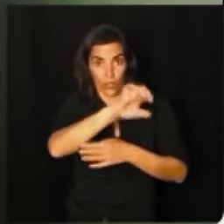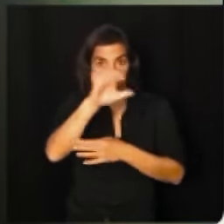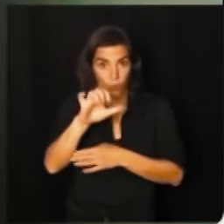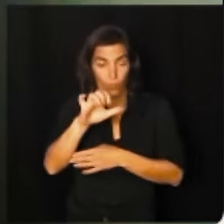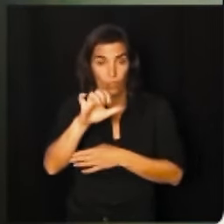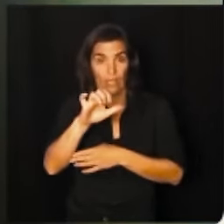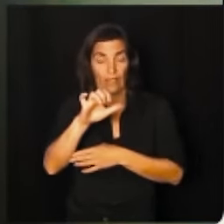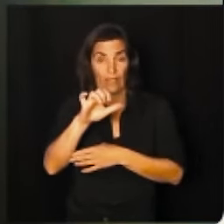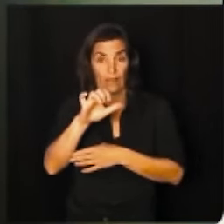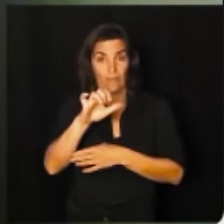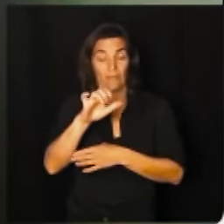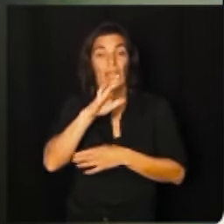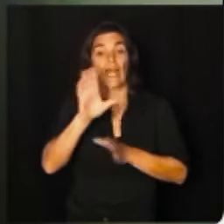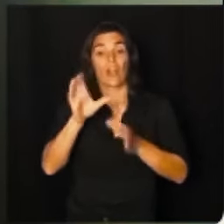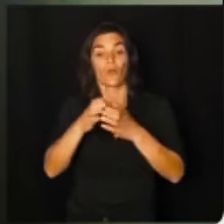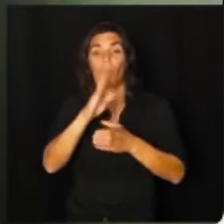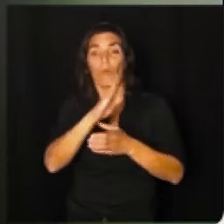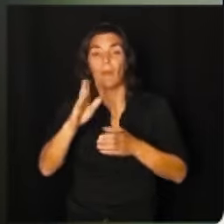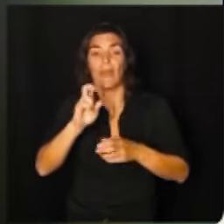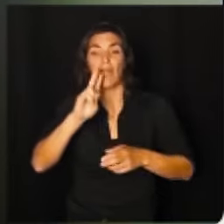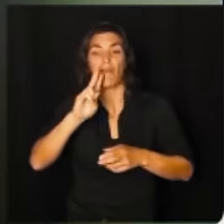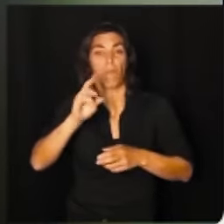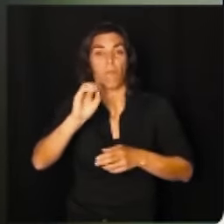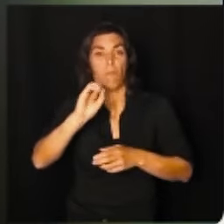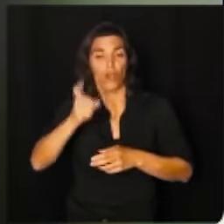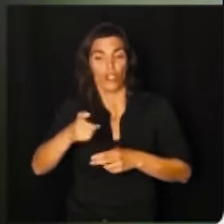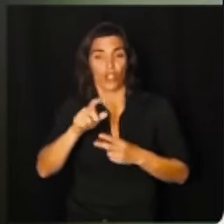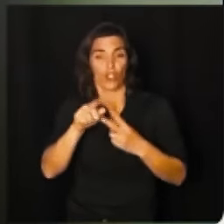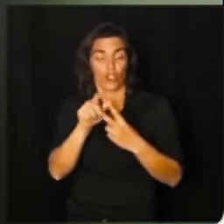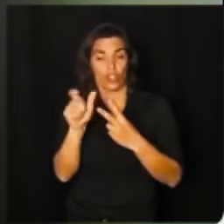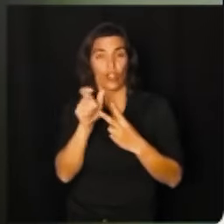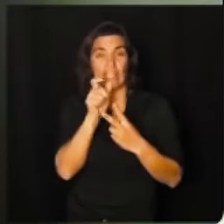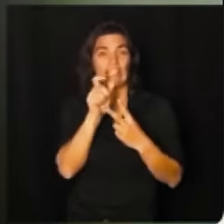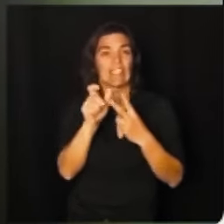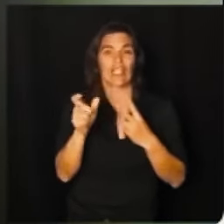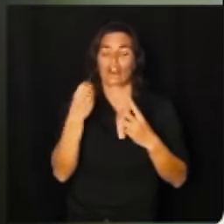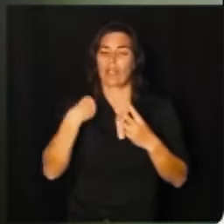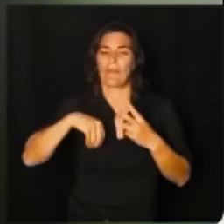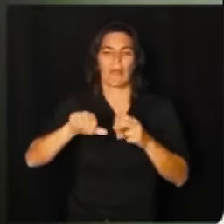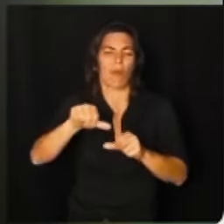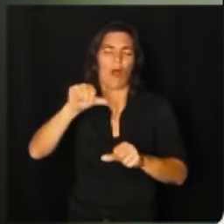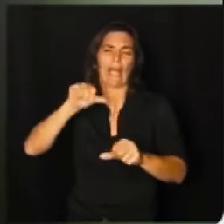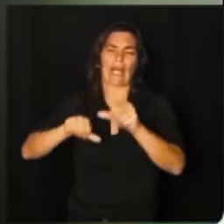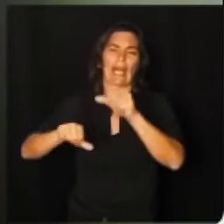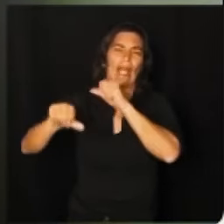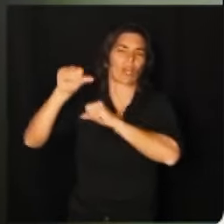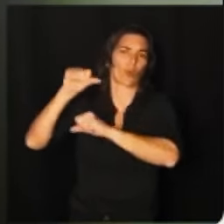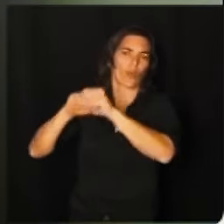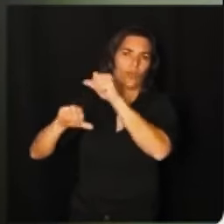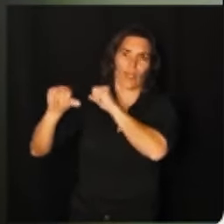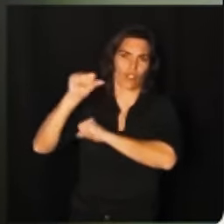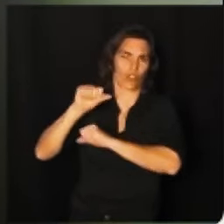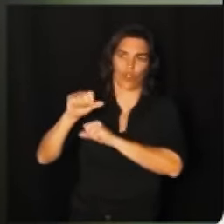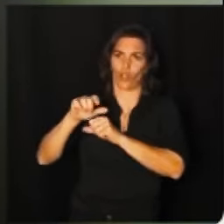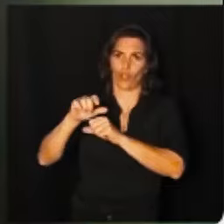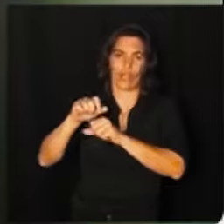Feijóo y Abascal, el Partido Popular y Vox, son las siglas del mismo retroceso que representan en todos y cada uno de los